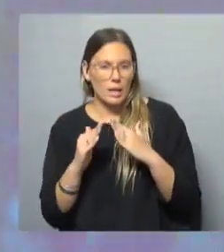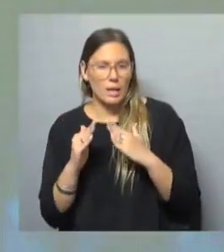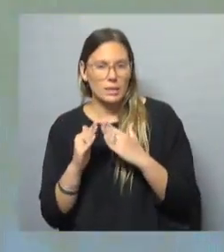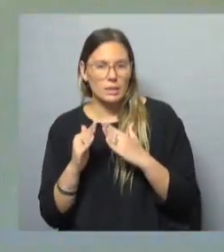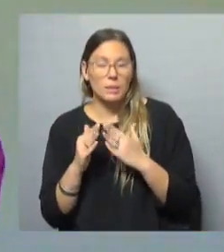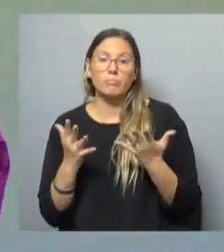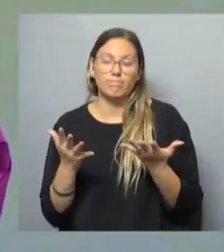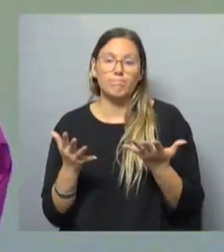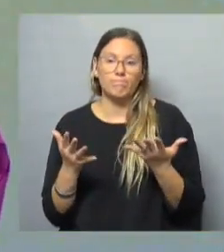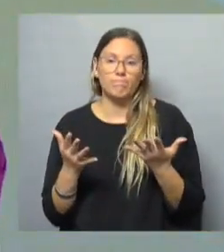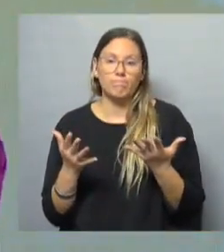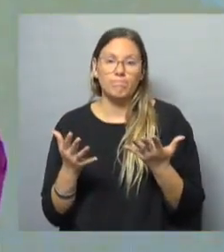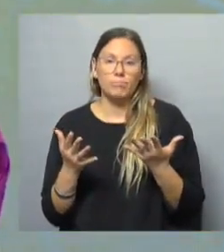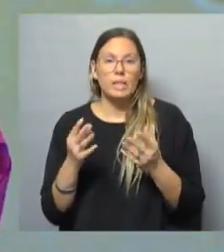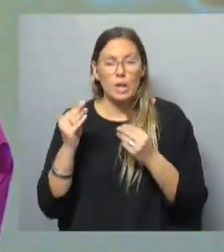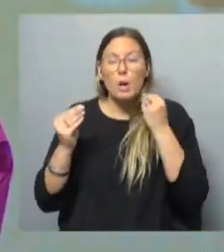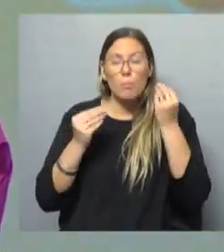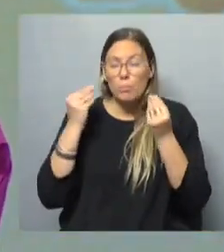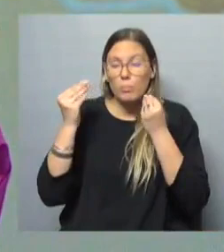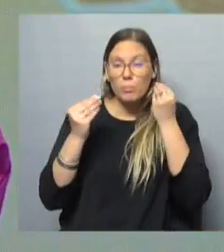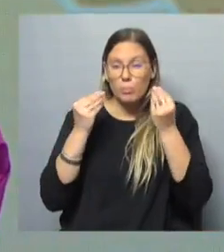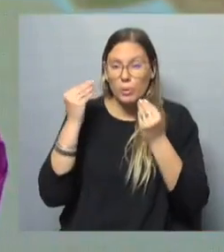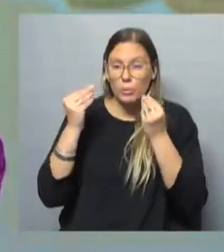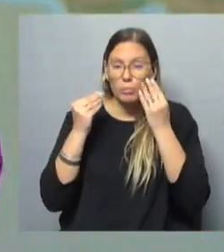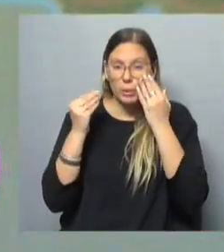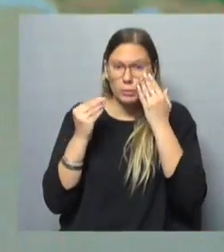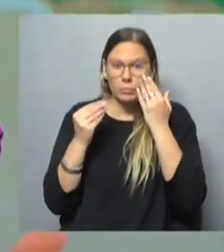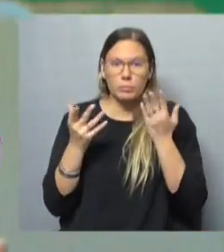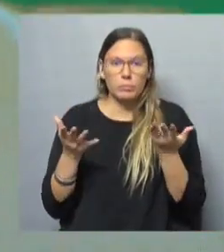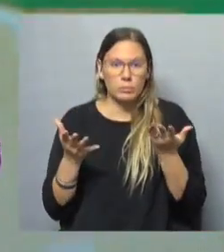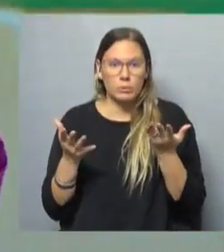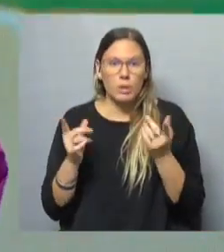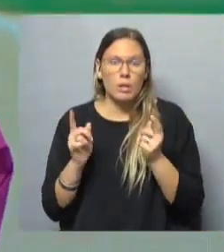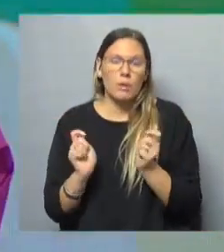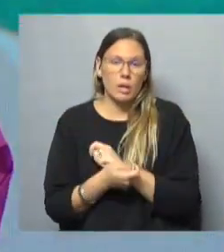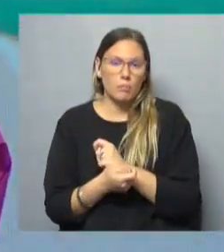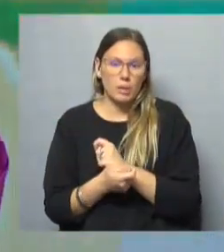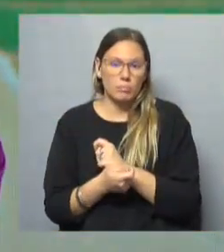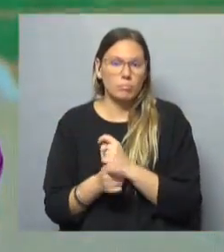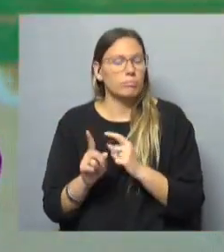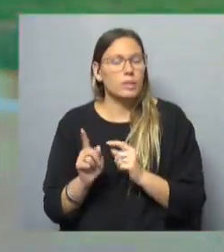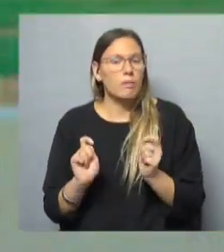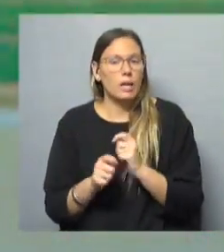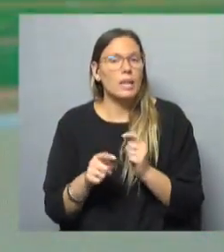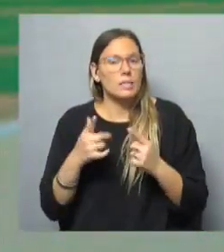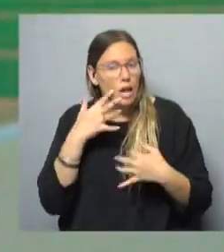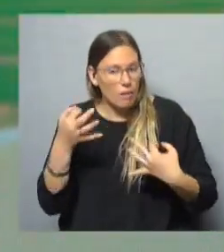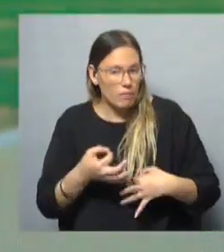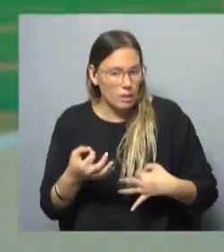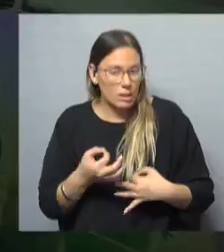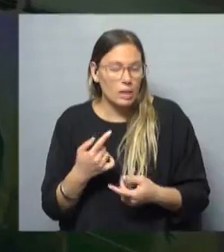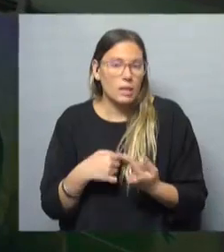bueno, eso es algo que preocupa mucho y bueno, tiene que cambiar. Esa es la cuestión, así